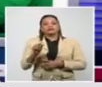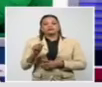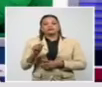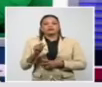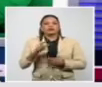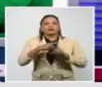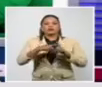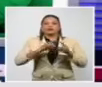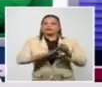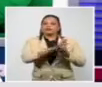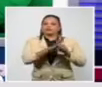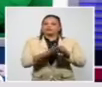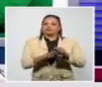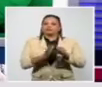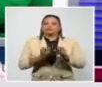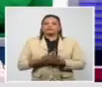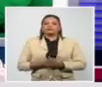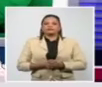la COVID-19,